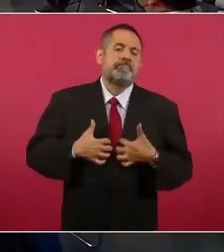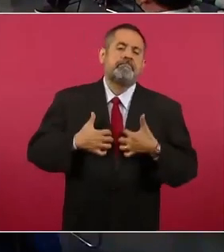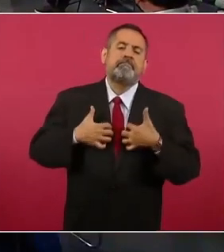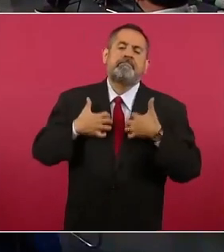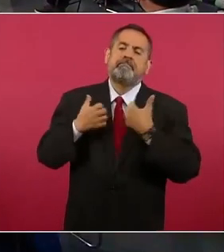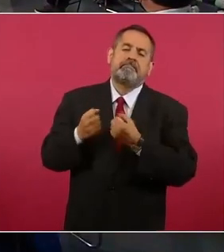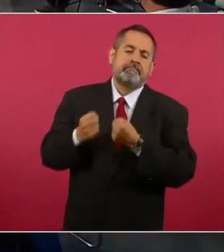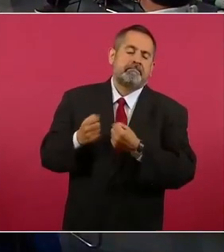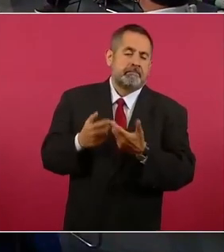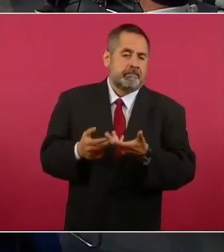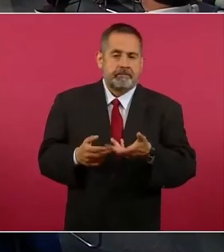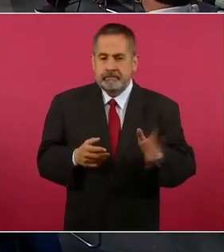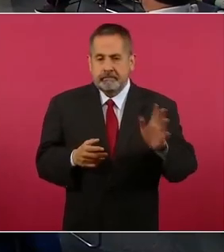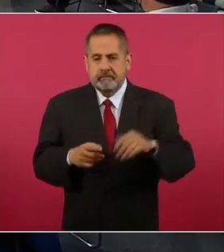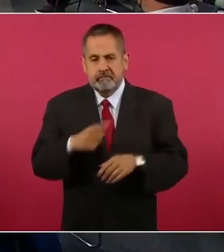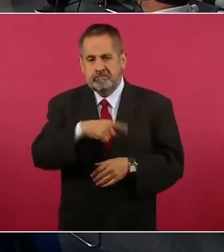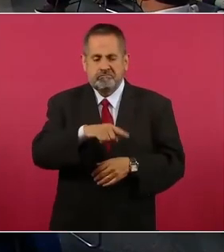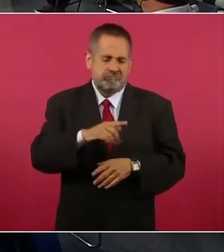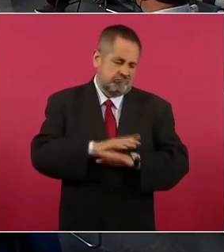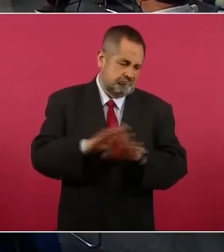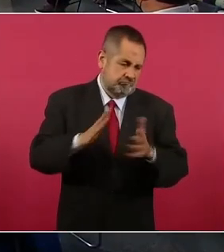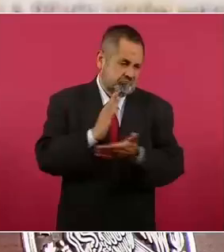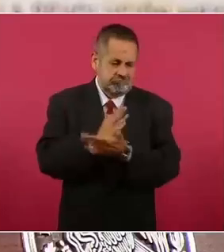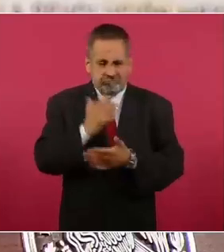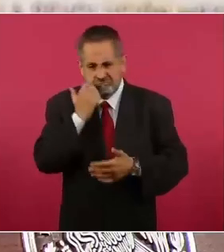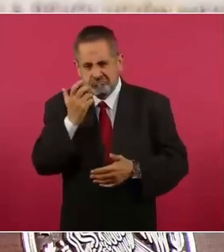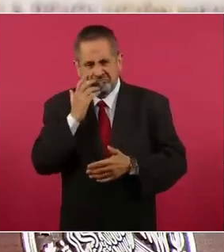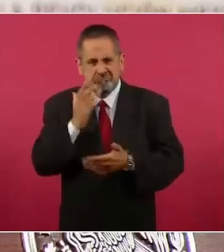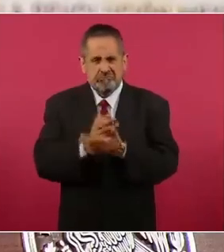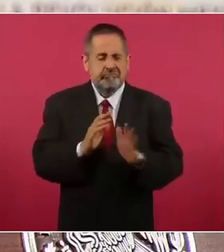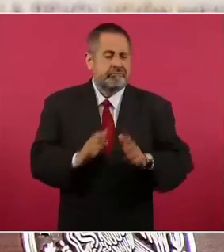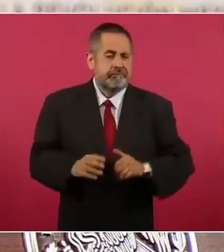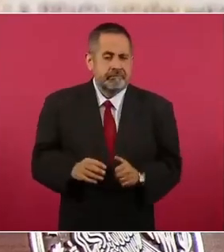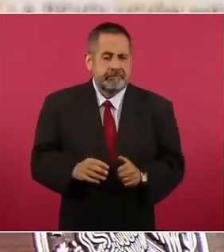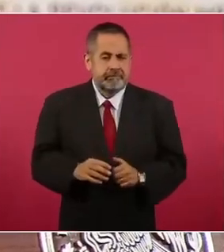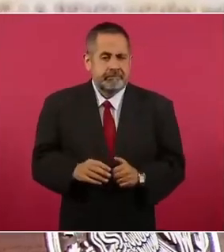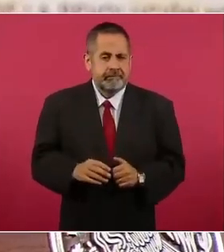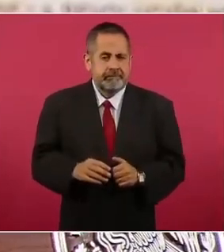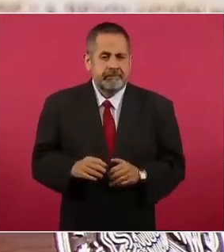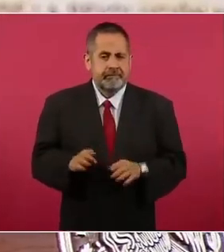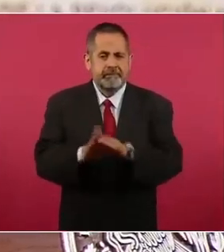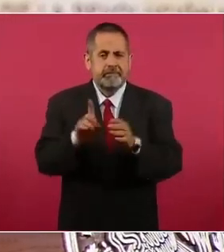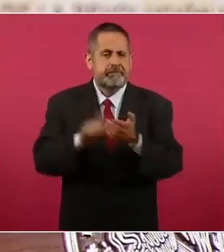y quisieran decir, no solo